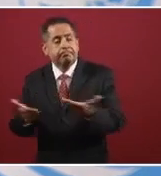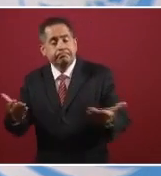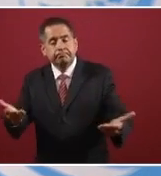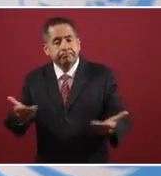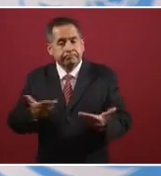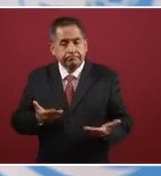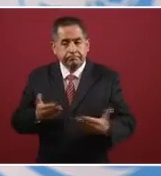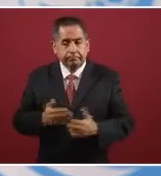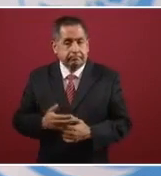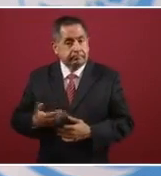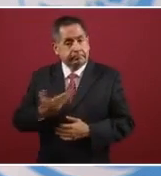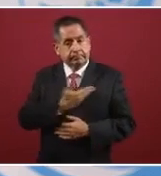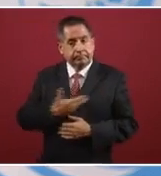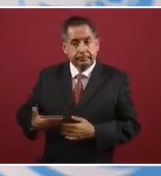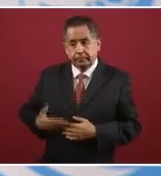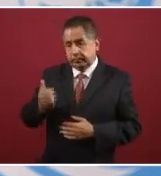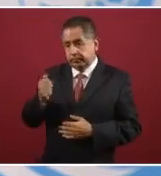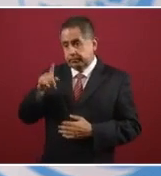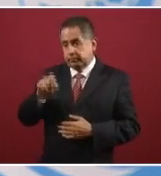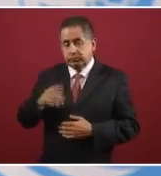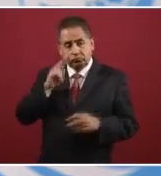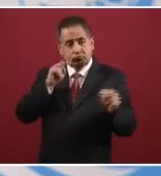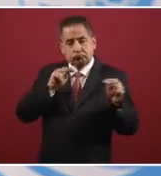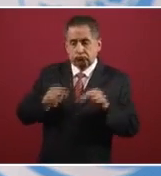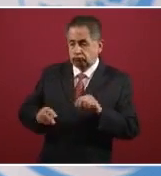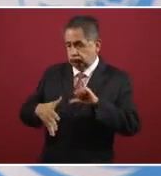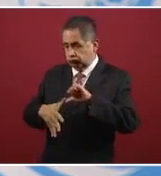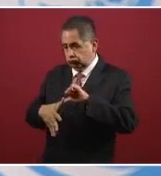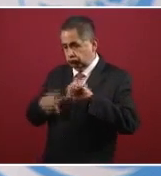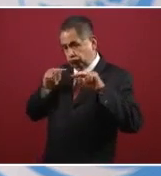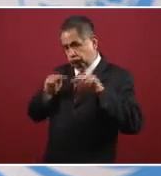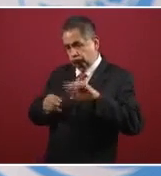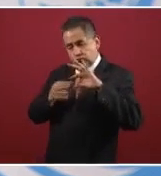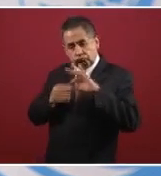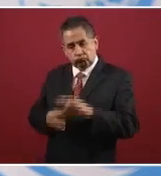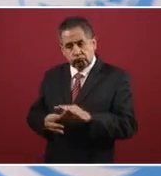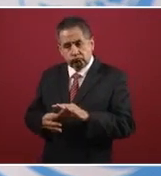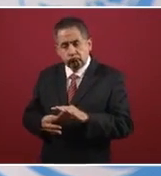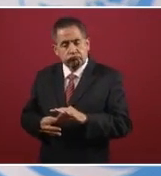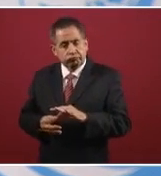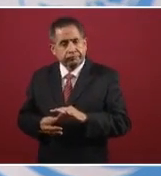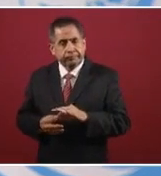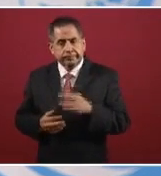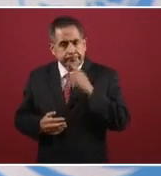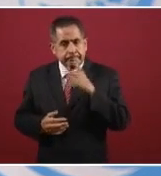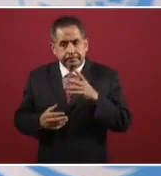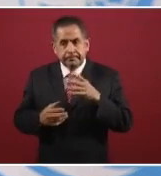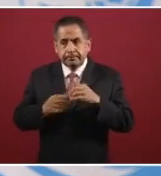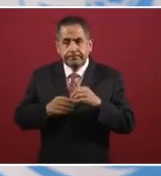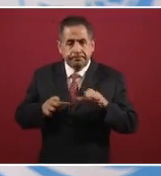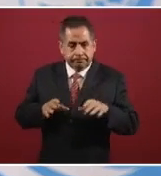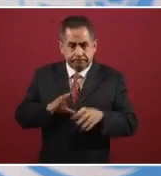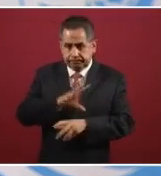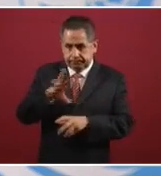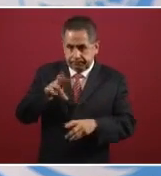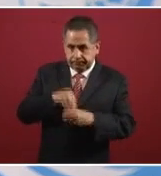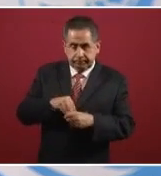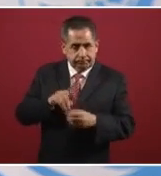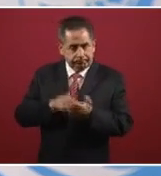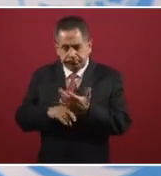como ha propuesto el presidente López Obrador, está viendo al sur, quiere ser parte activa,